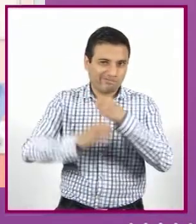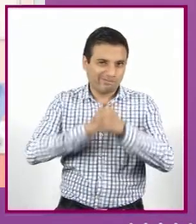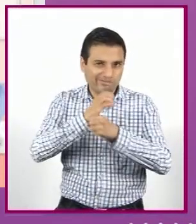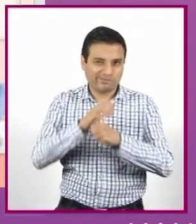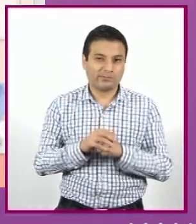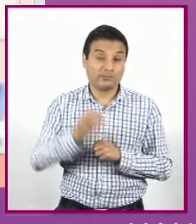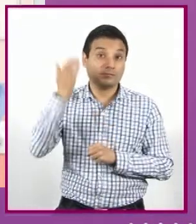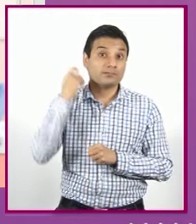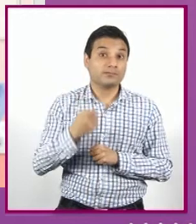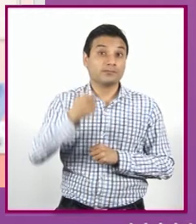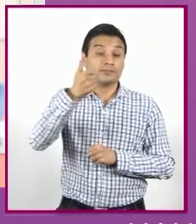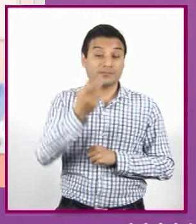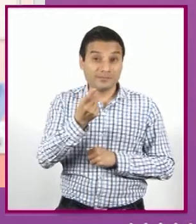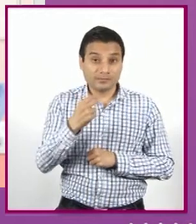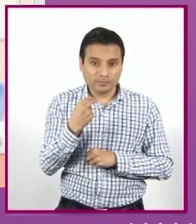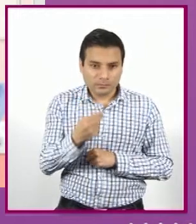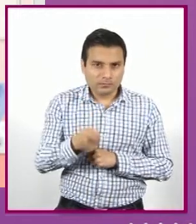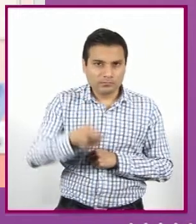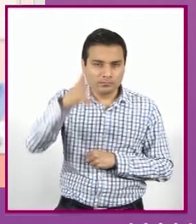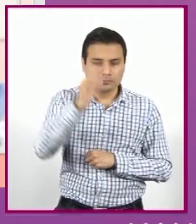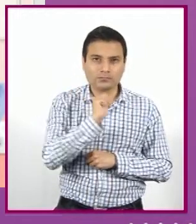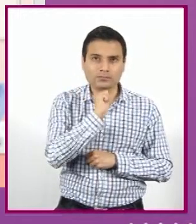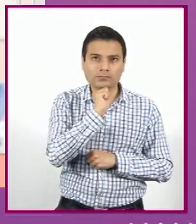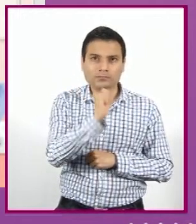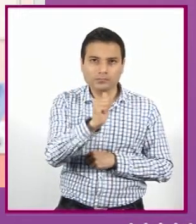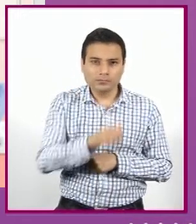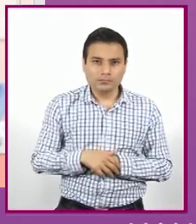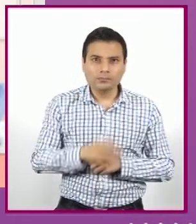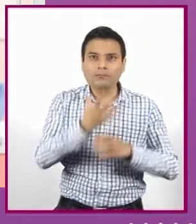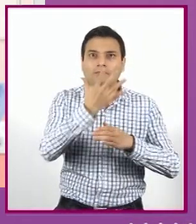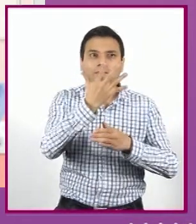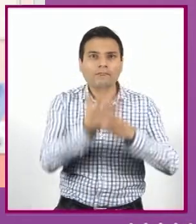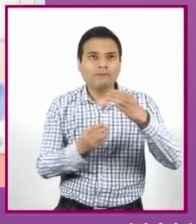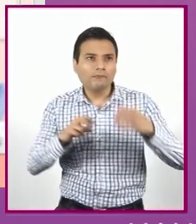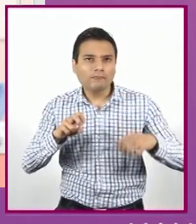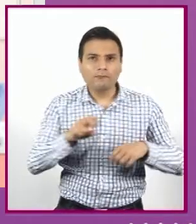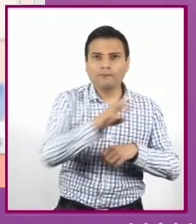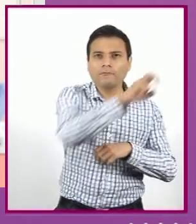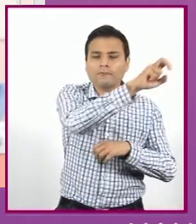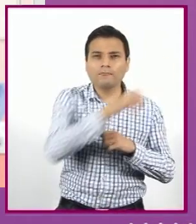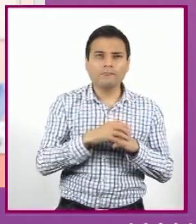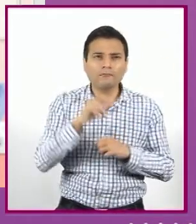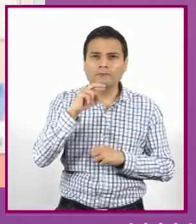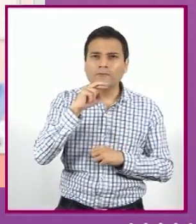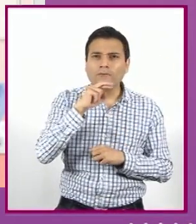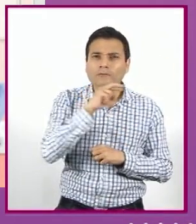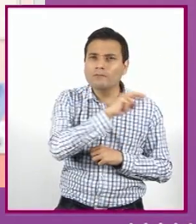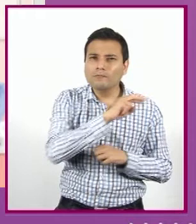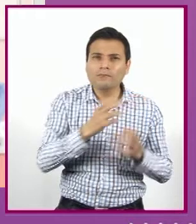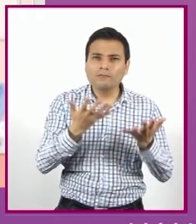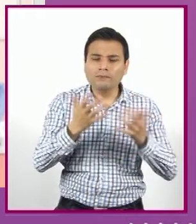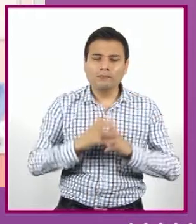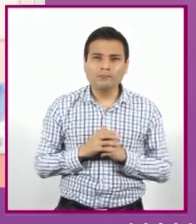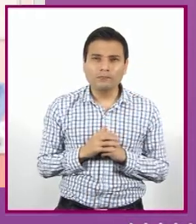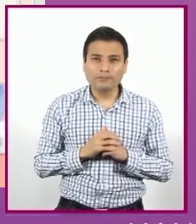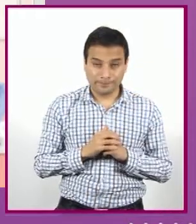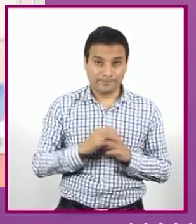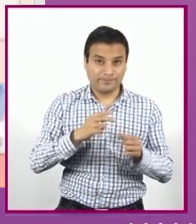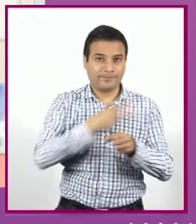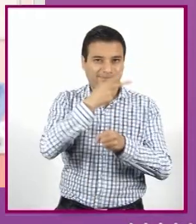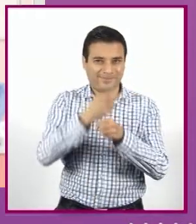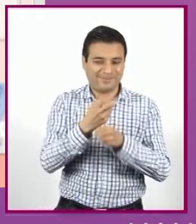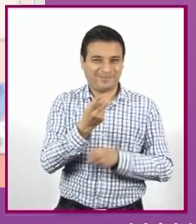primero, ni tiempo nos dio de ponerle nombre. Se nos escapó casi a la semana de haber llegado a la casa. Al